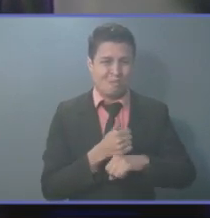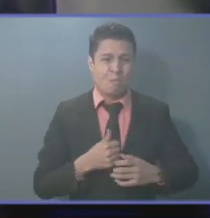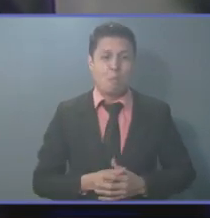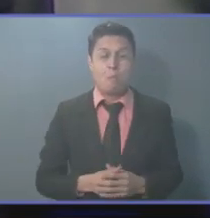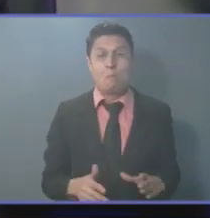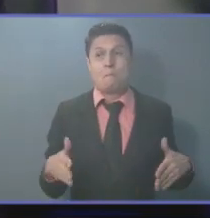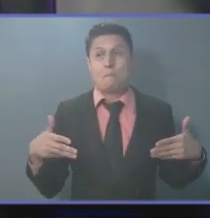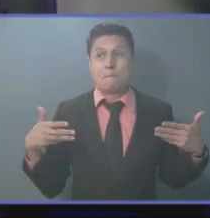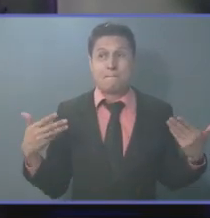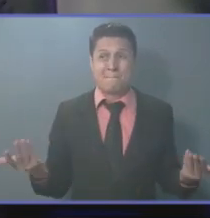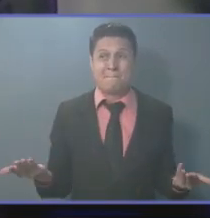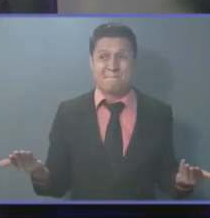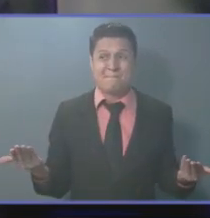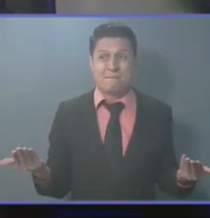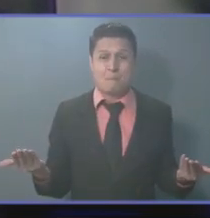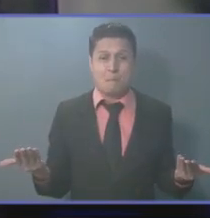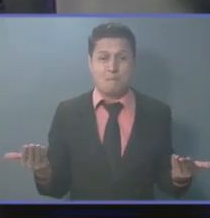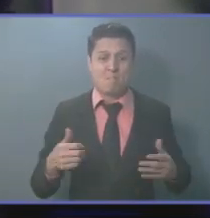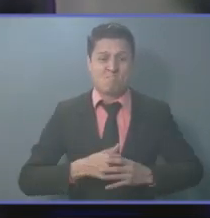Entonces,